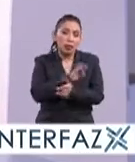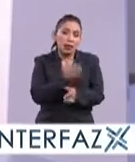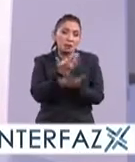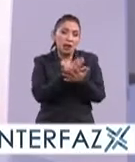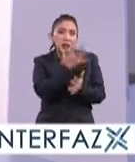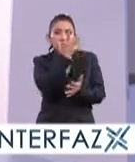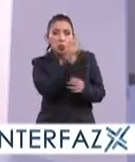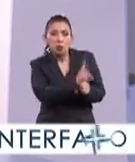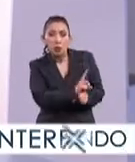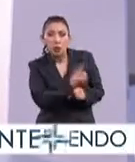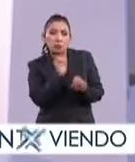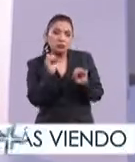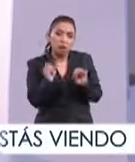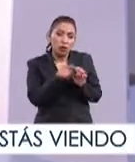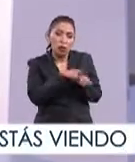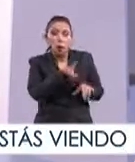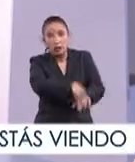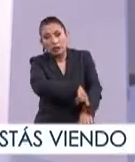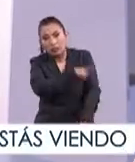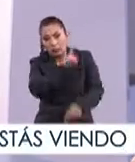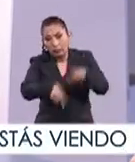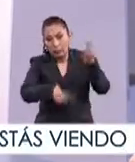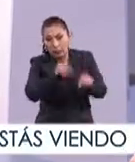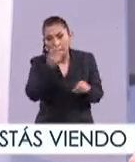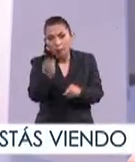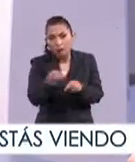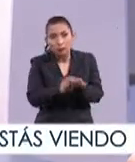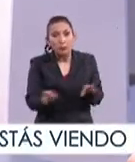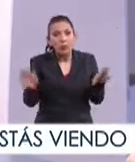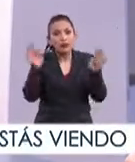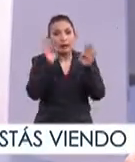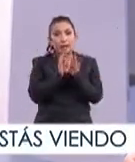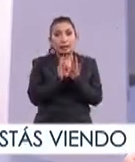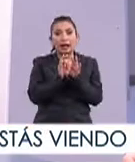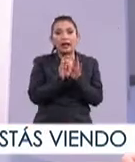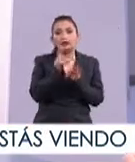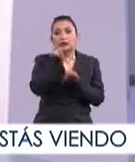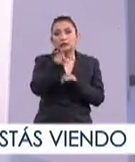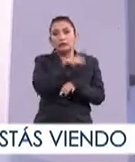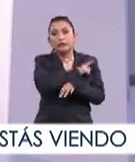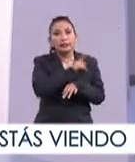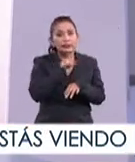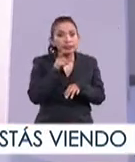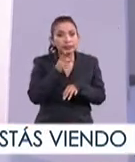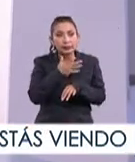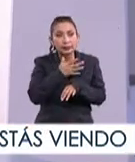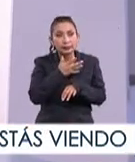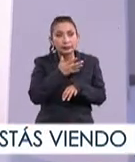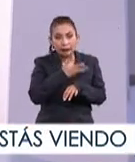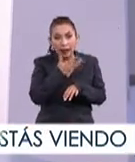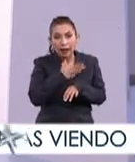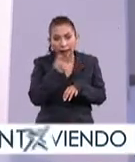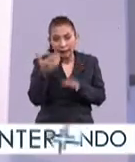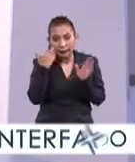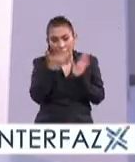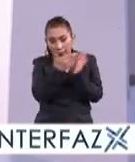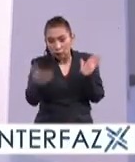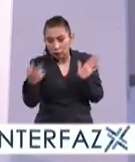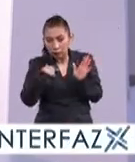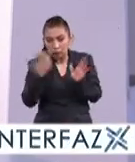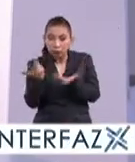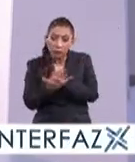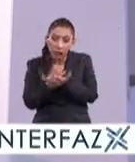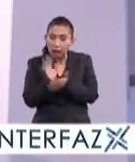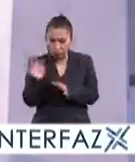ser eventualmente extendidos. Entonces es muy importante también que tengan en este periodo la